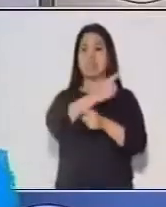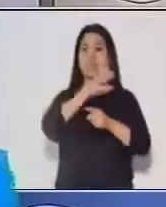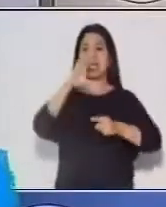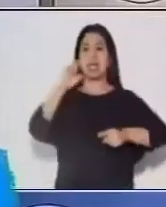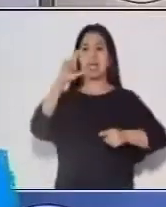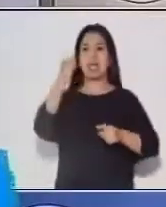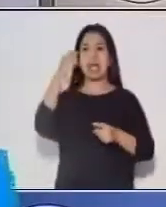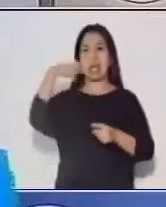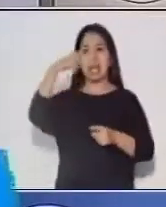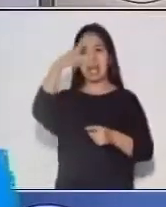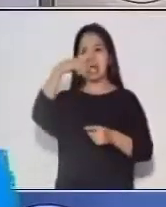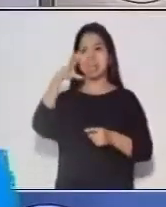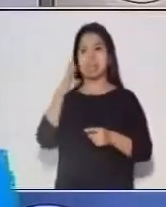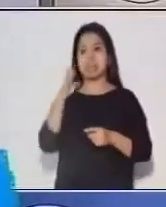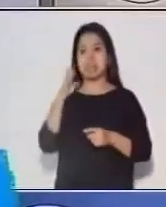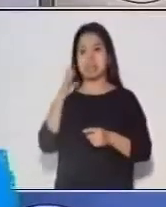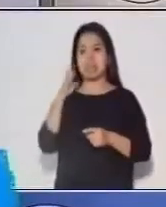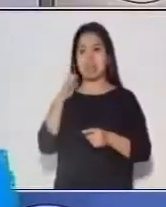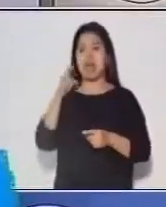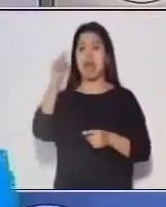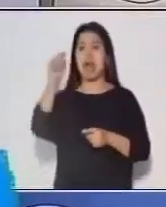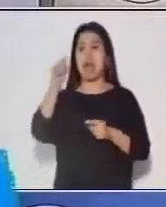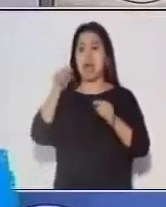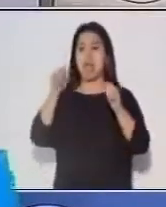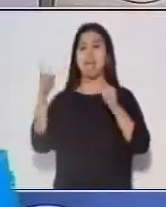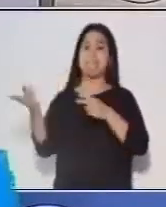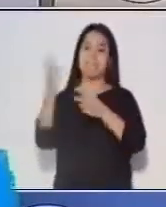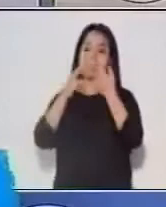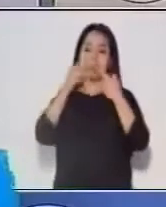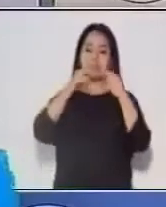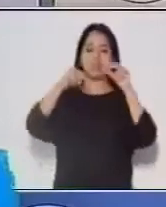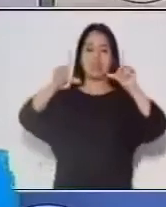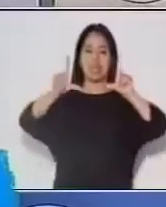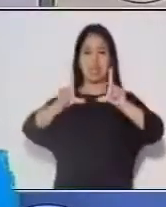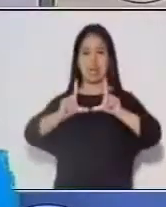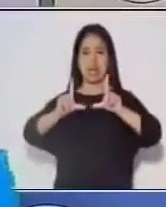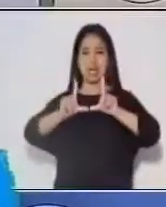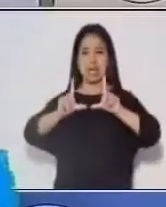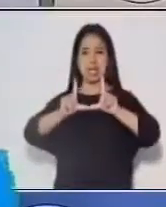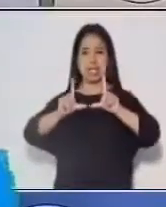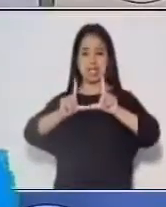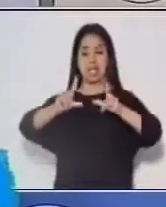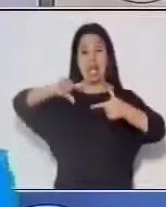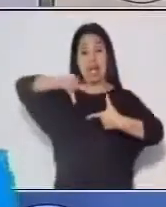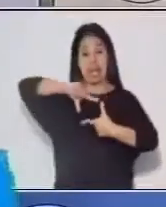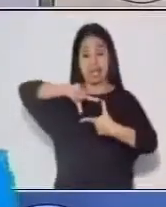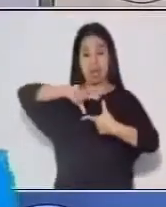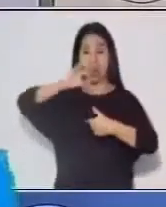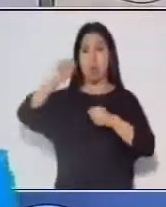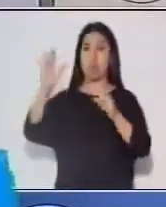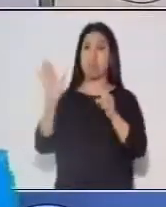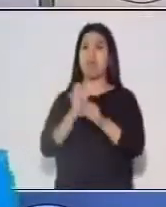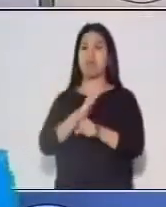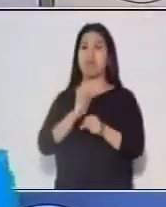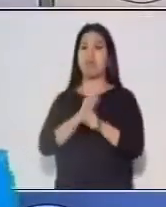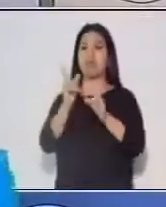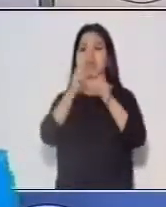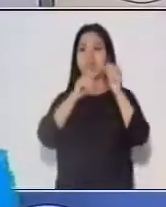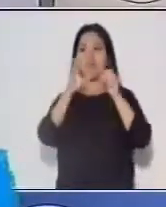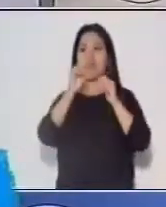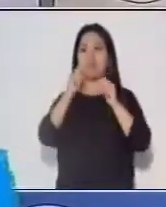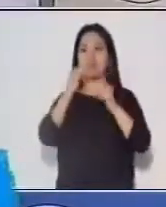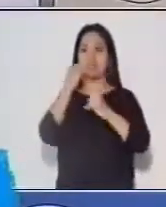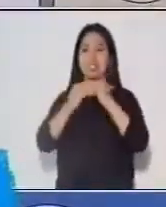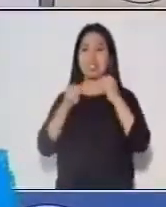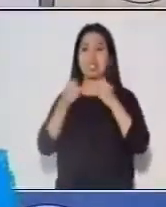a regresar aquí a nuestro rectángulo para ubicar los focos y poder hacer el trazo de nuestra